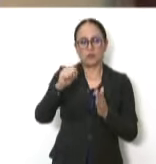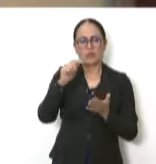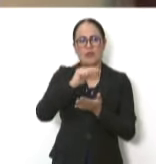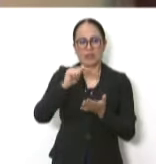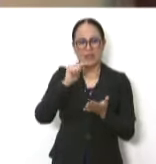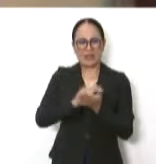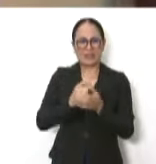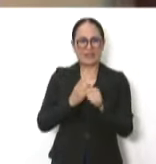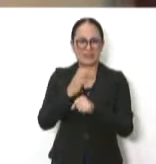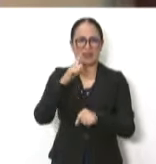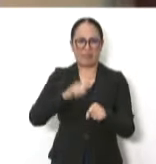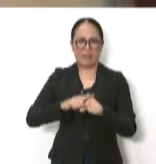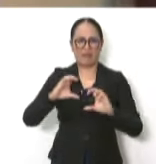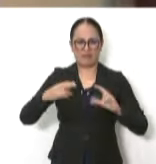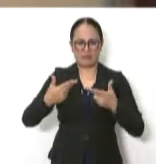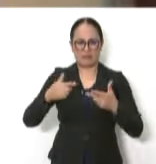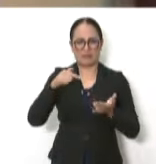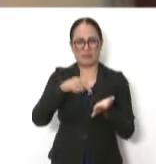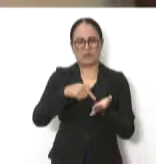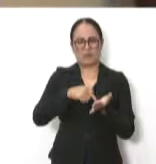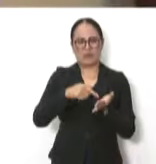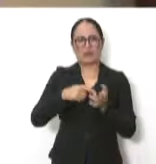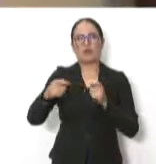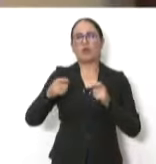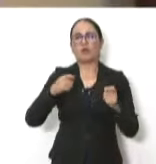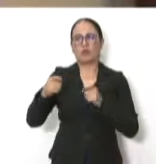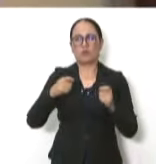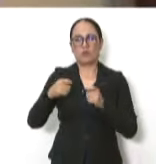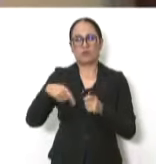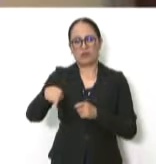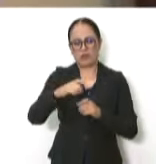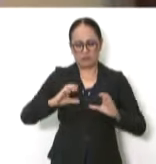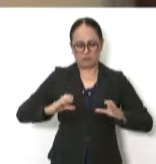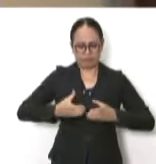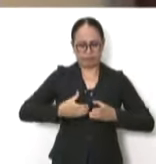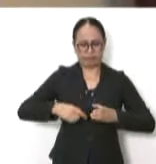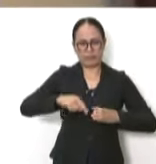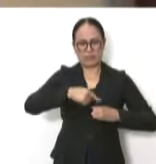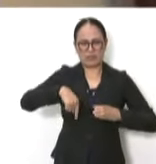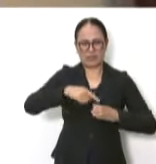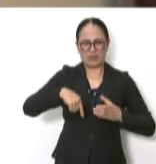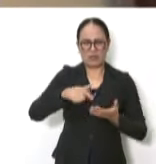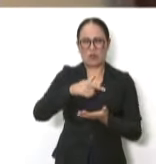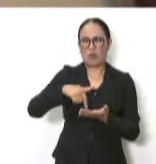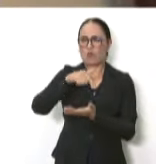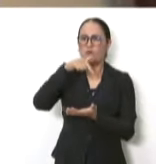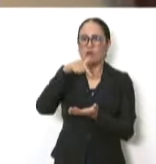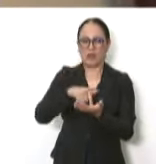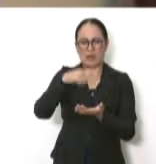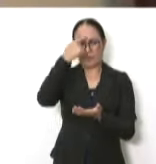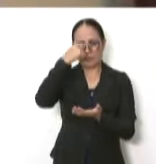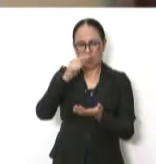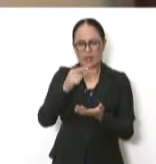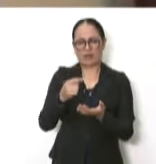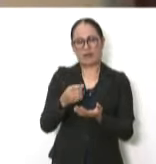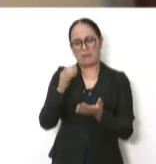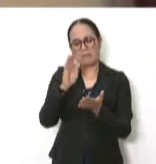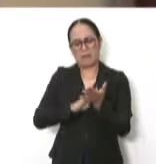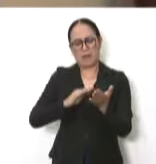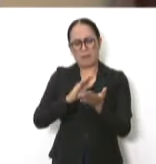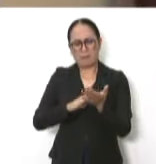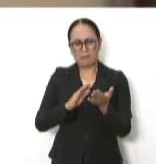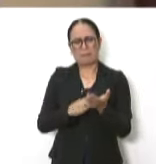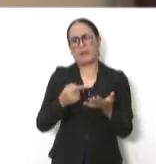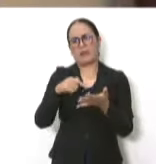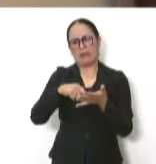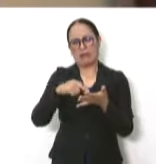Archivos, consistente en la indebida regulación de la facultad del organismo garante local para permitir el acceso a documentos